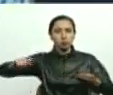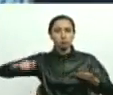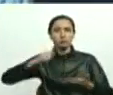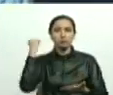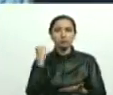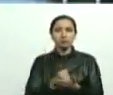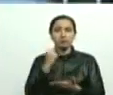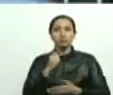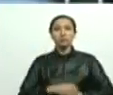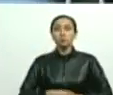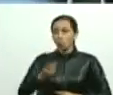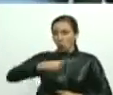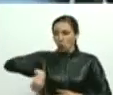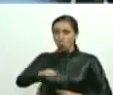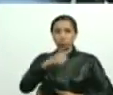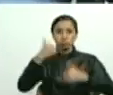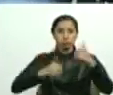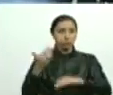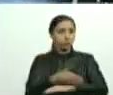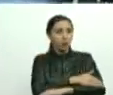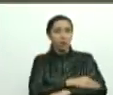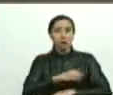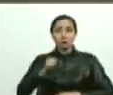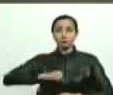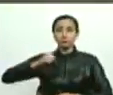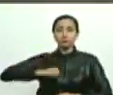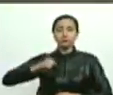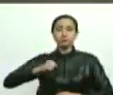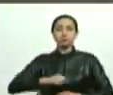Por eso que ustedes son precandidatos y precandidatas.